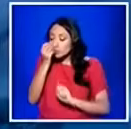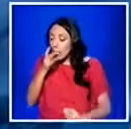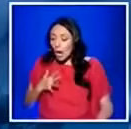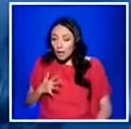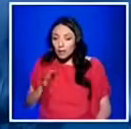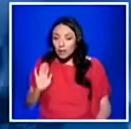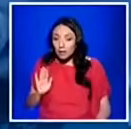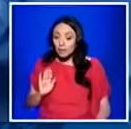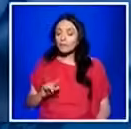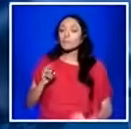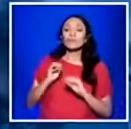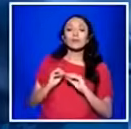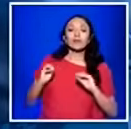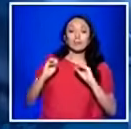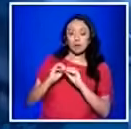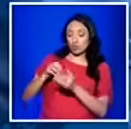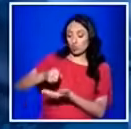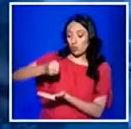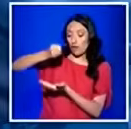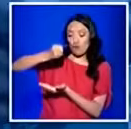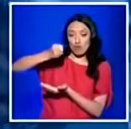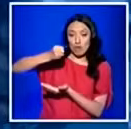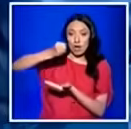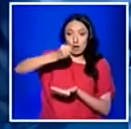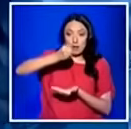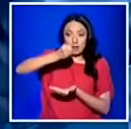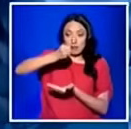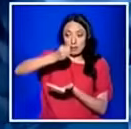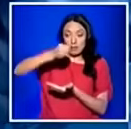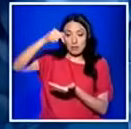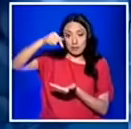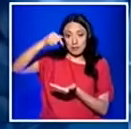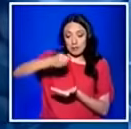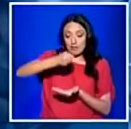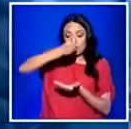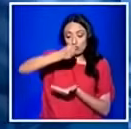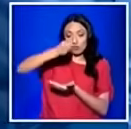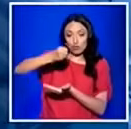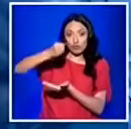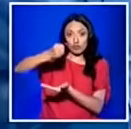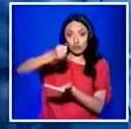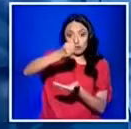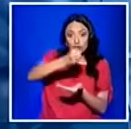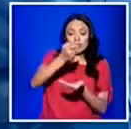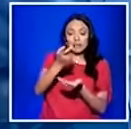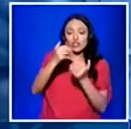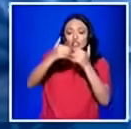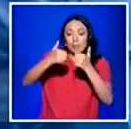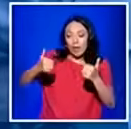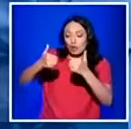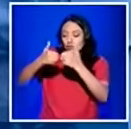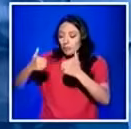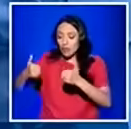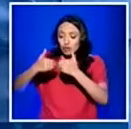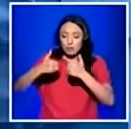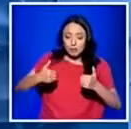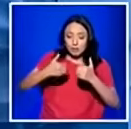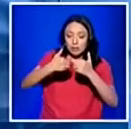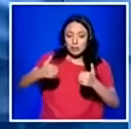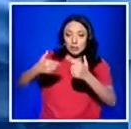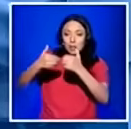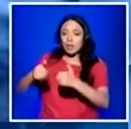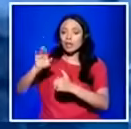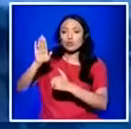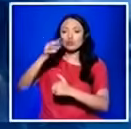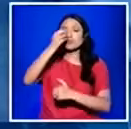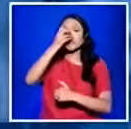viene acompañado de una bolsa. Esas bolsas, 3 a 4 bolsas, nos permiten separar cada uno de los componentes sanguíneos, ya